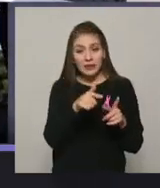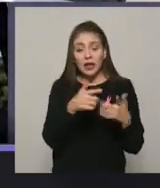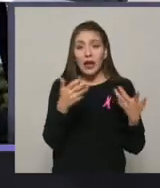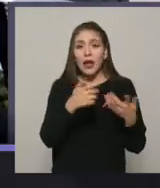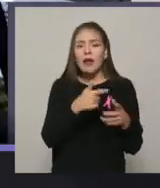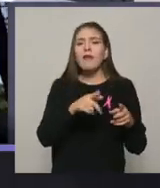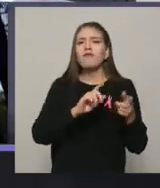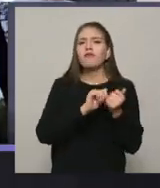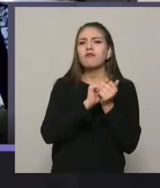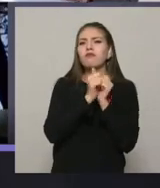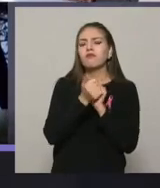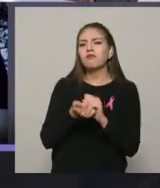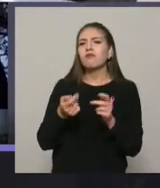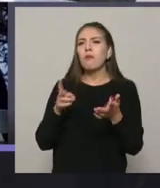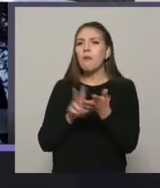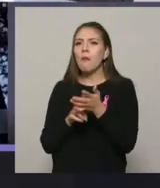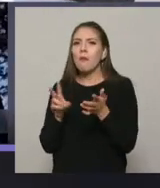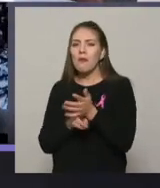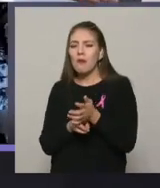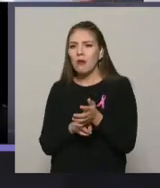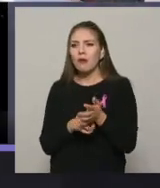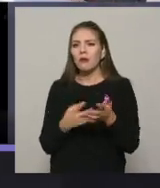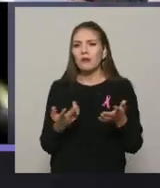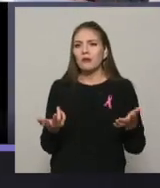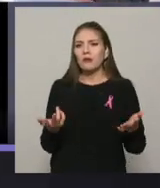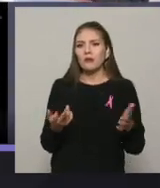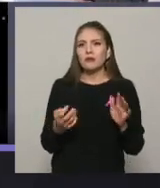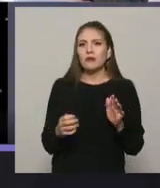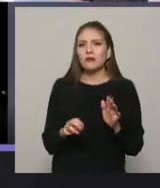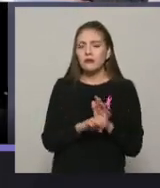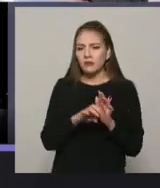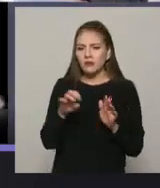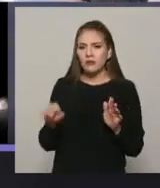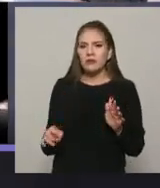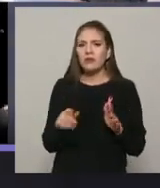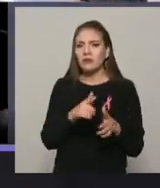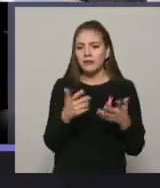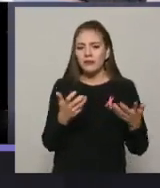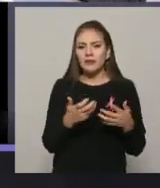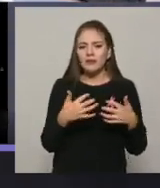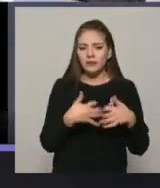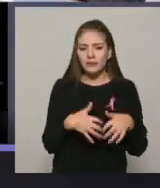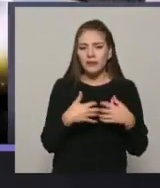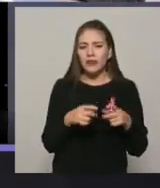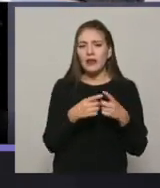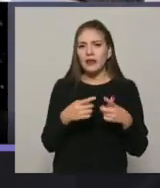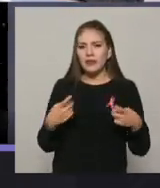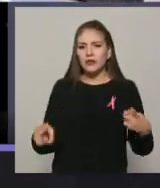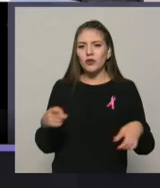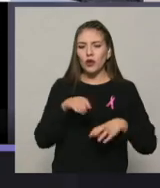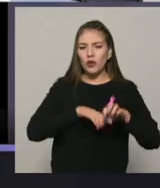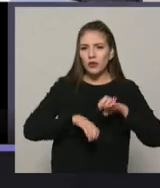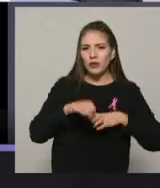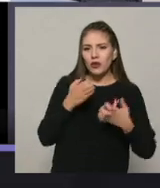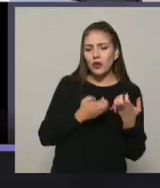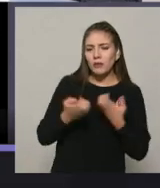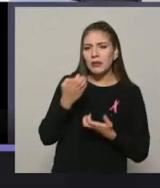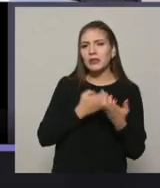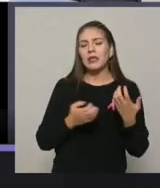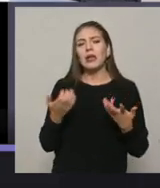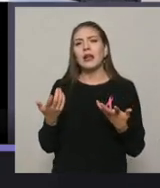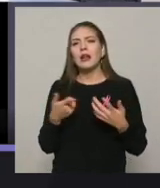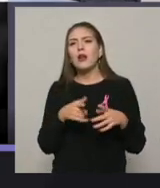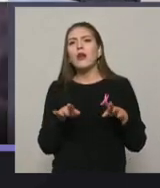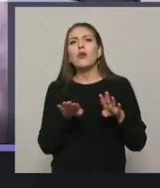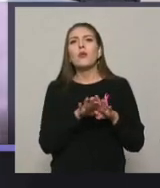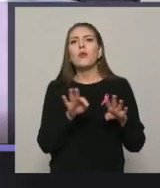sistema de patentes y desarrollo industrial o comercial. Cómo hacer que lo que se descubre se convierta en productos,